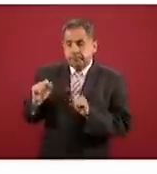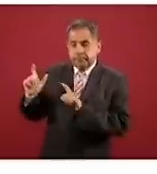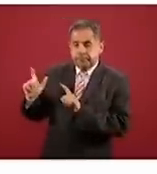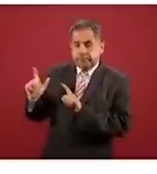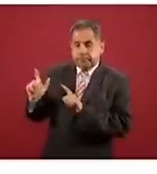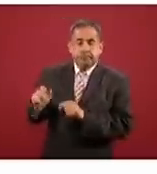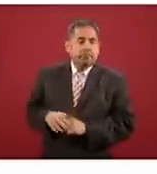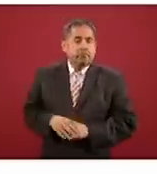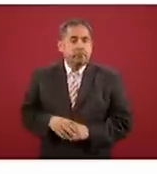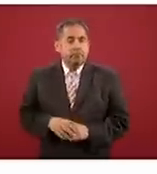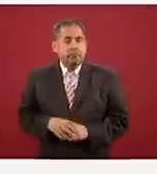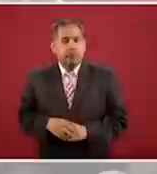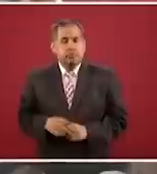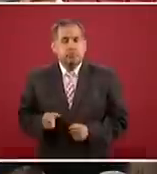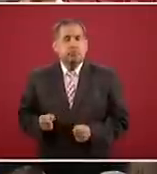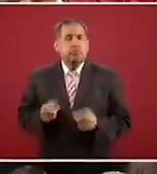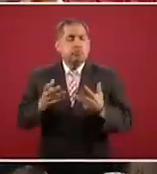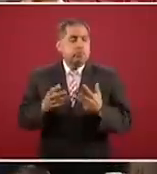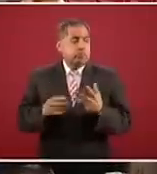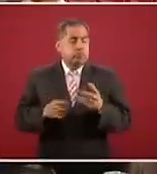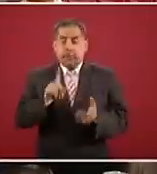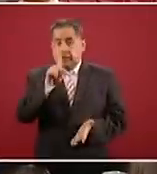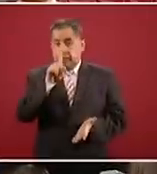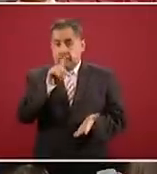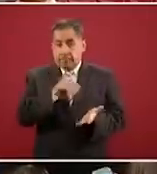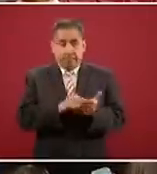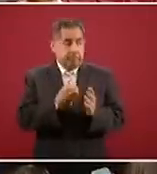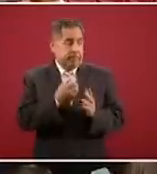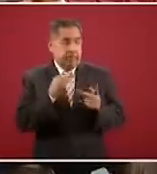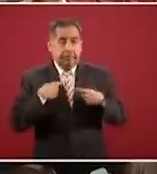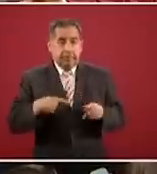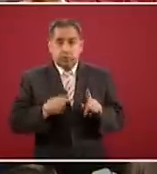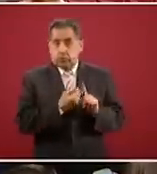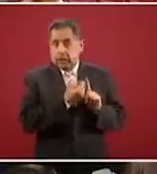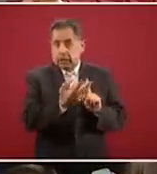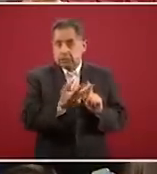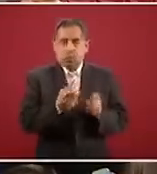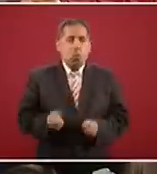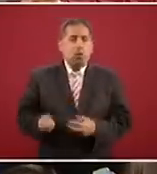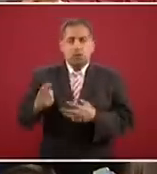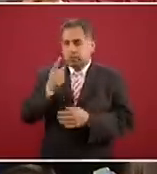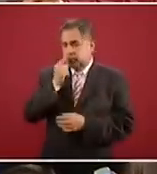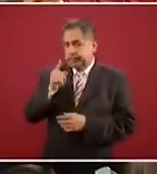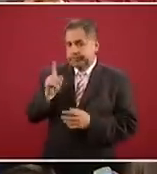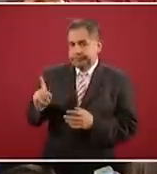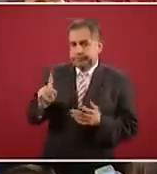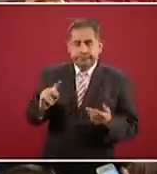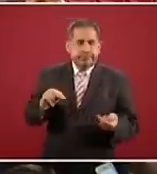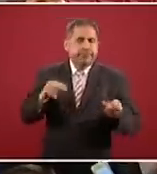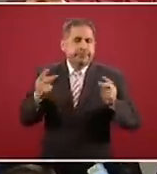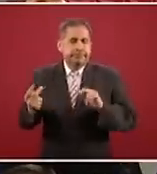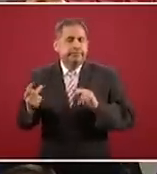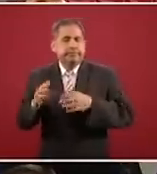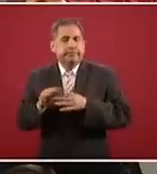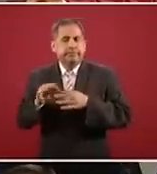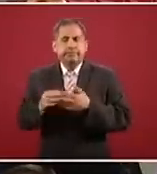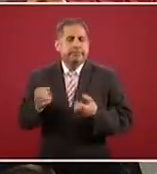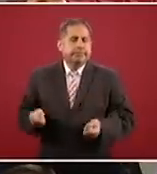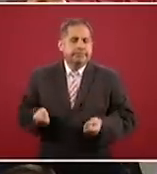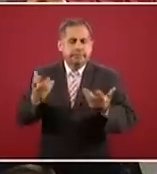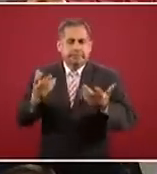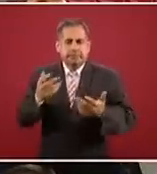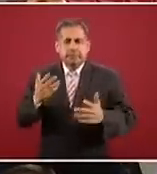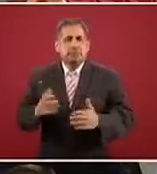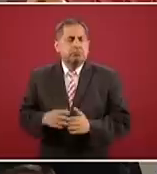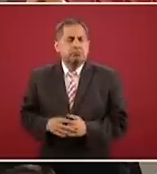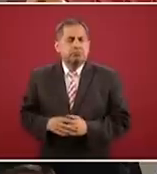¿Cuántos policías hay por cada 1,000 habitantes? Bueno, esto es a la inversa en sentido